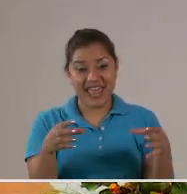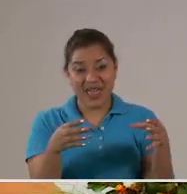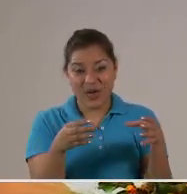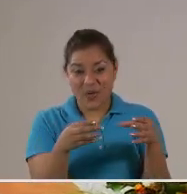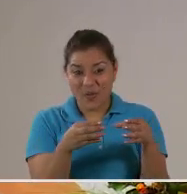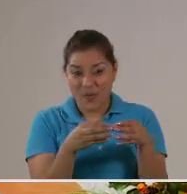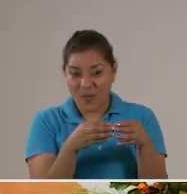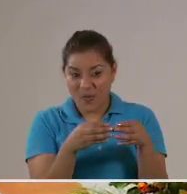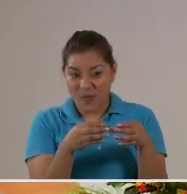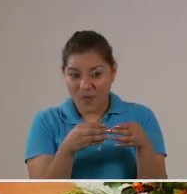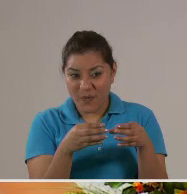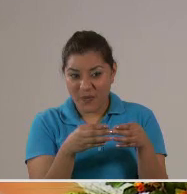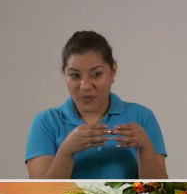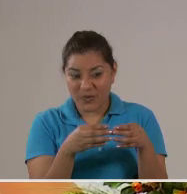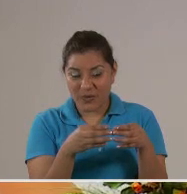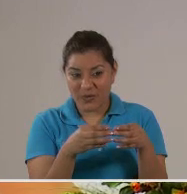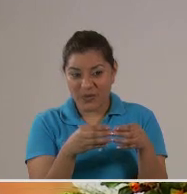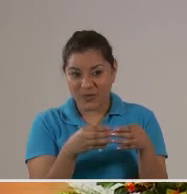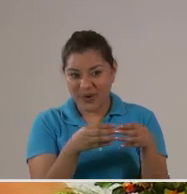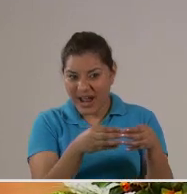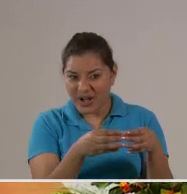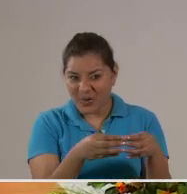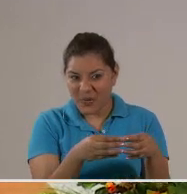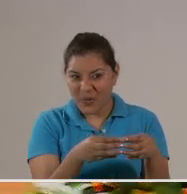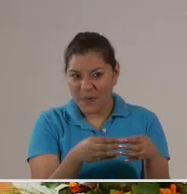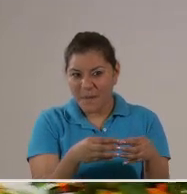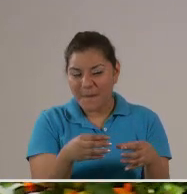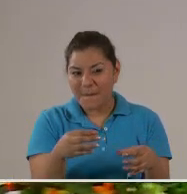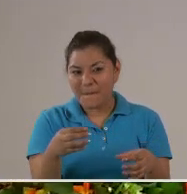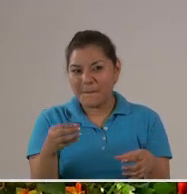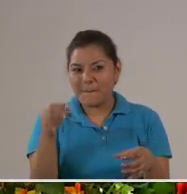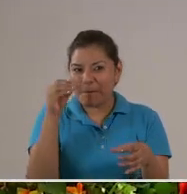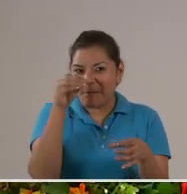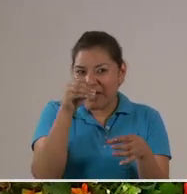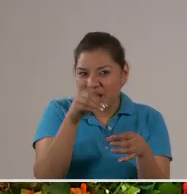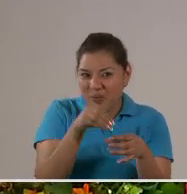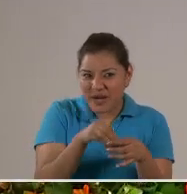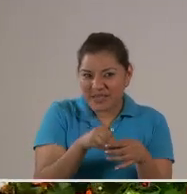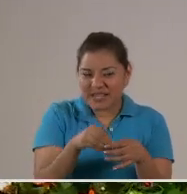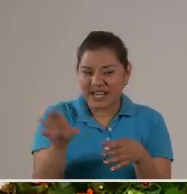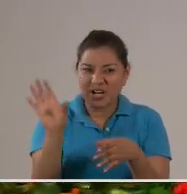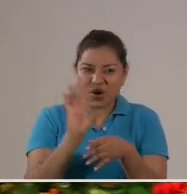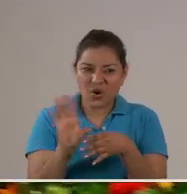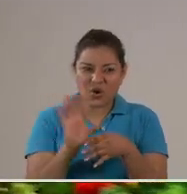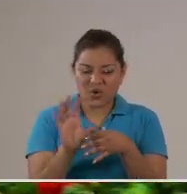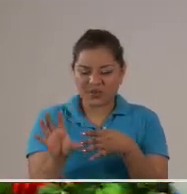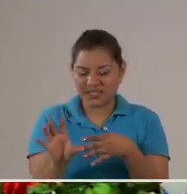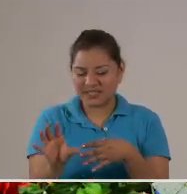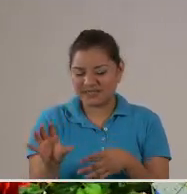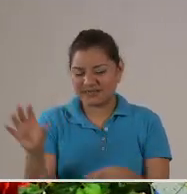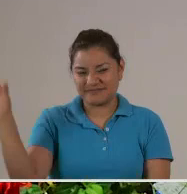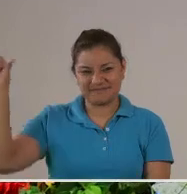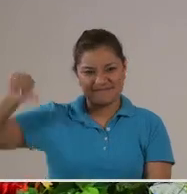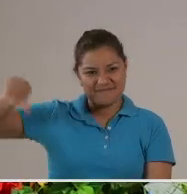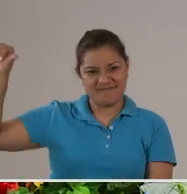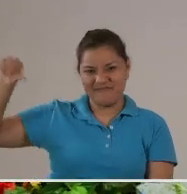cosas horribles porque está vacío ese espíritu van a tener una posesión